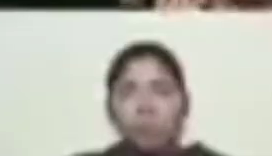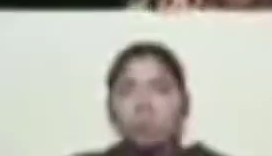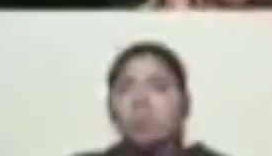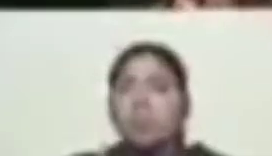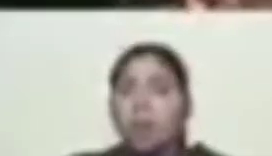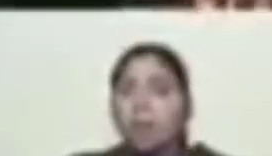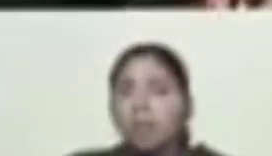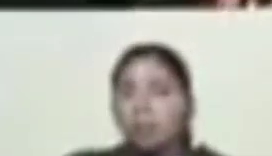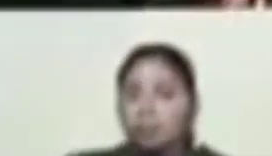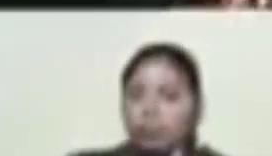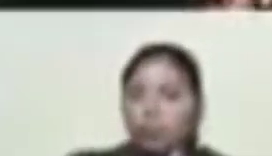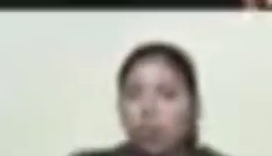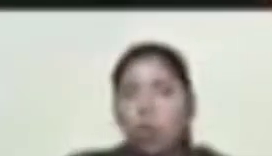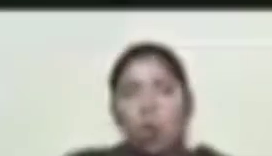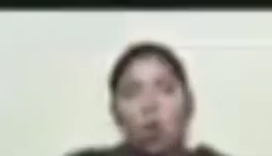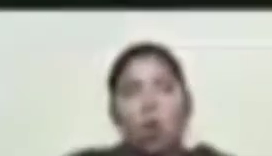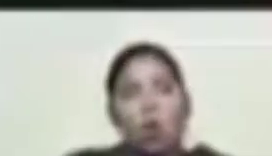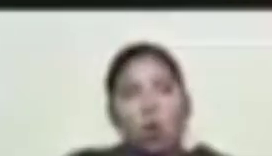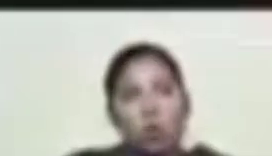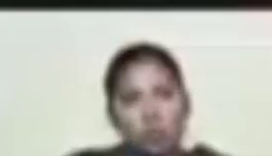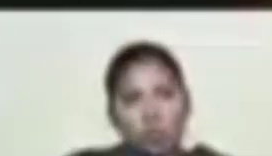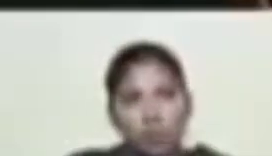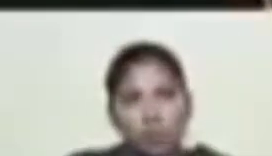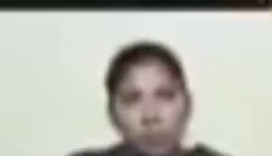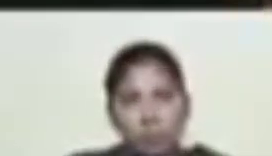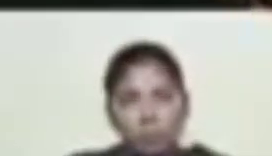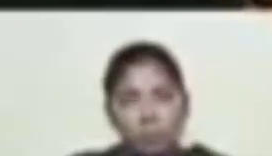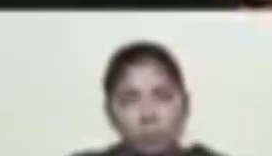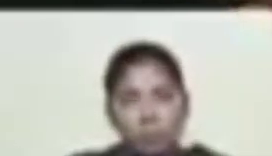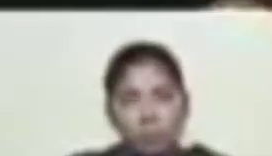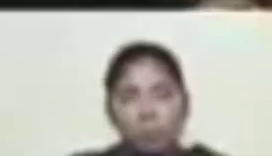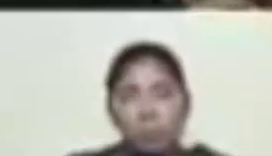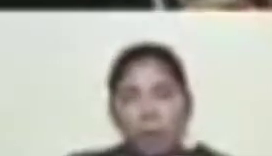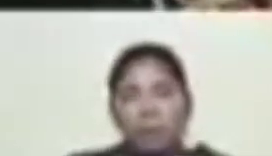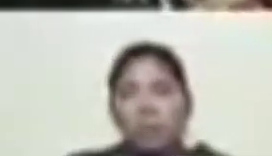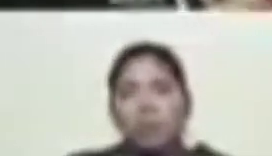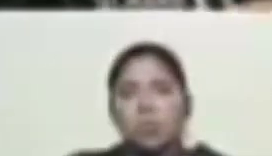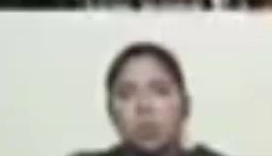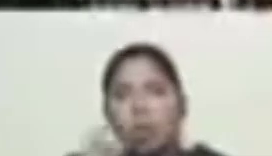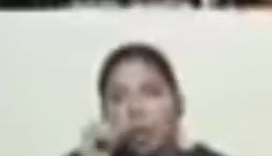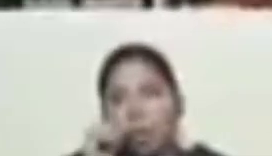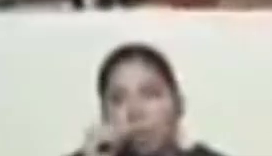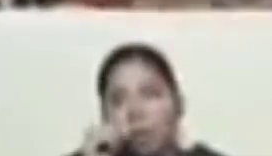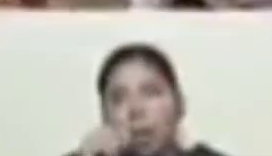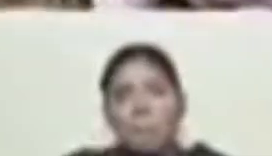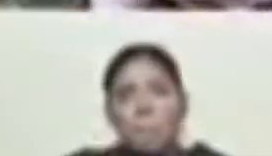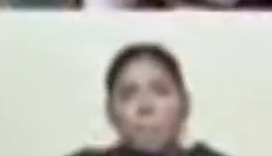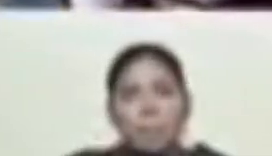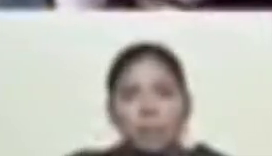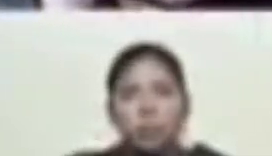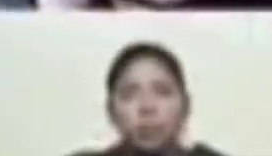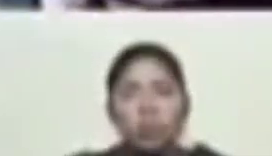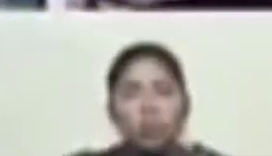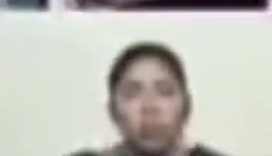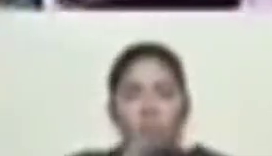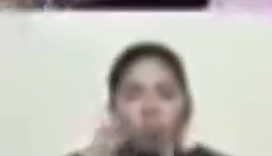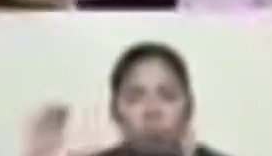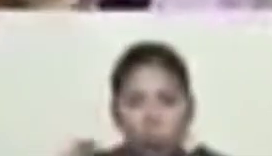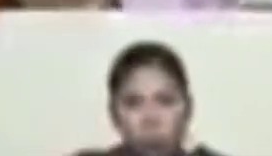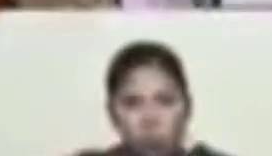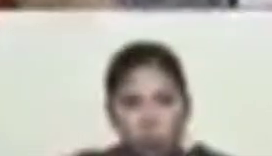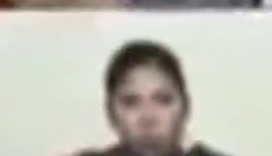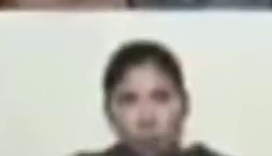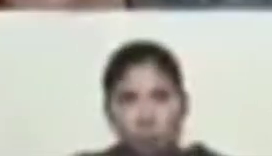la administración del presidente estadounidense Joe Biden ha anunciado que si Nicolás Maduro no abandona el poder por los medios pacíficos, se van a estar